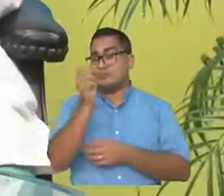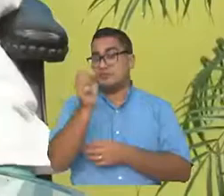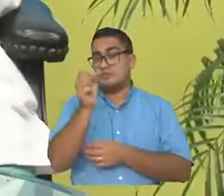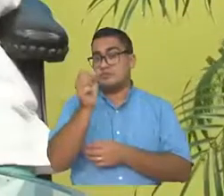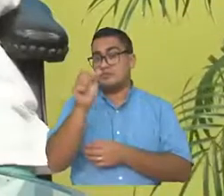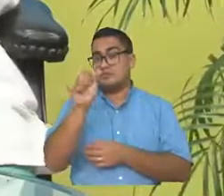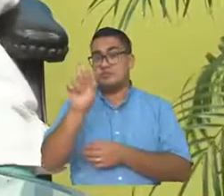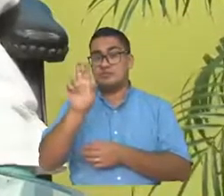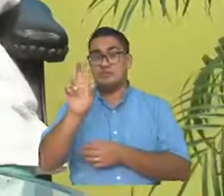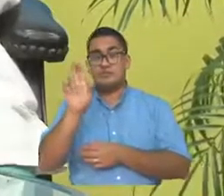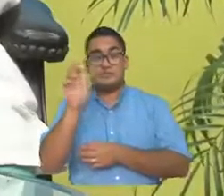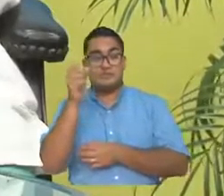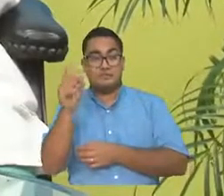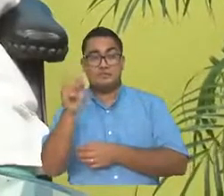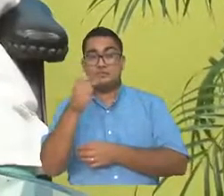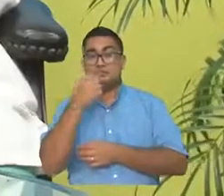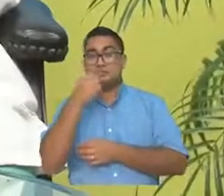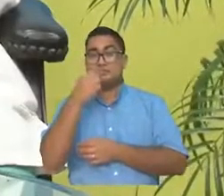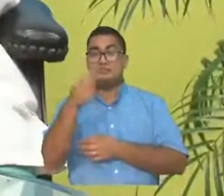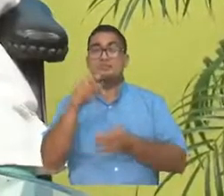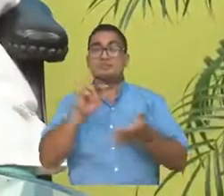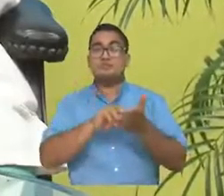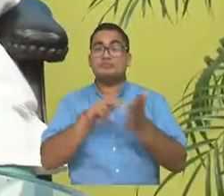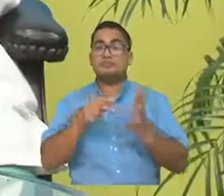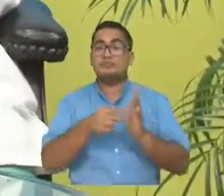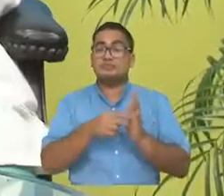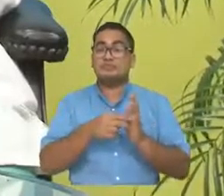2019. Y se le dice COVID-19. Y